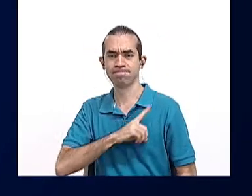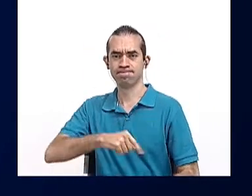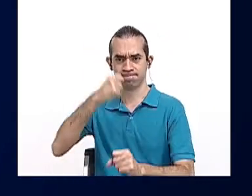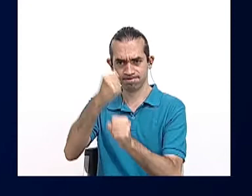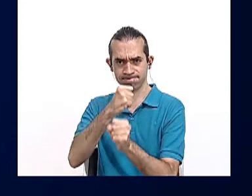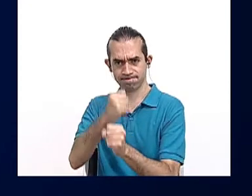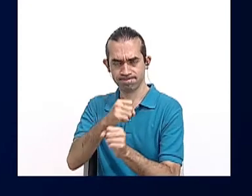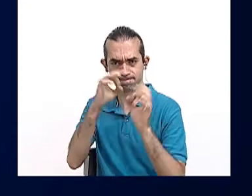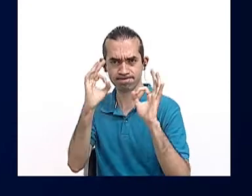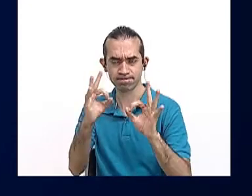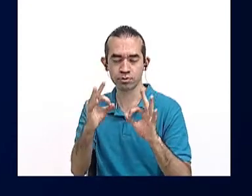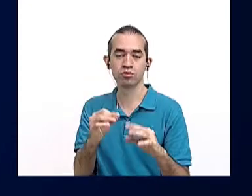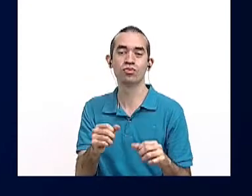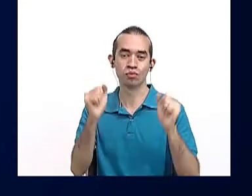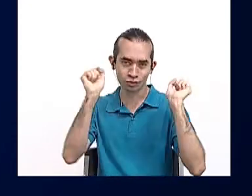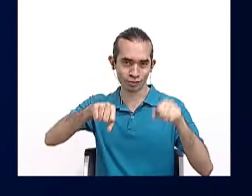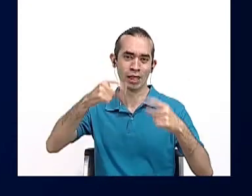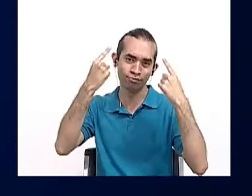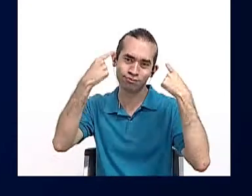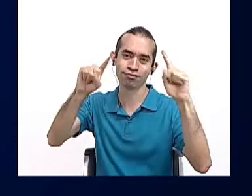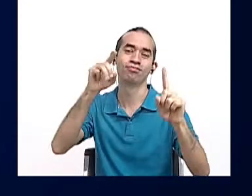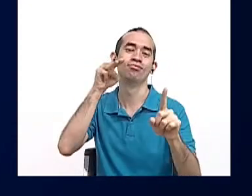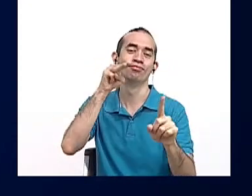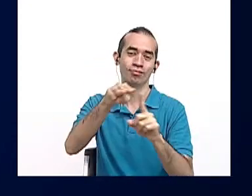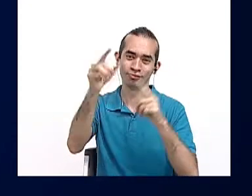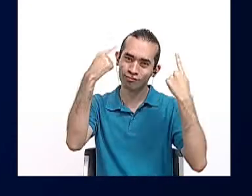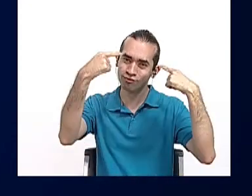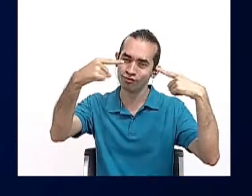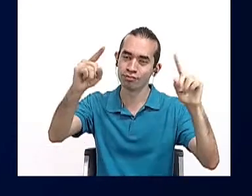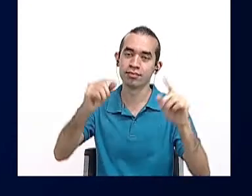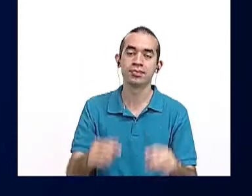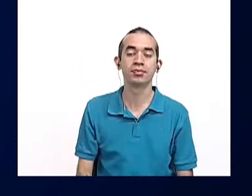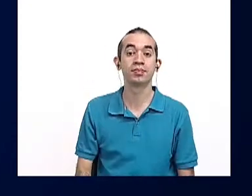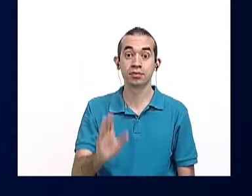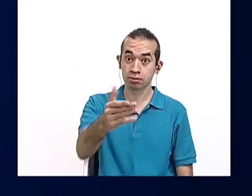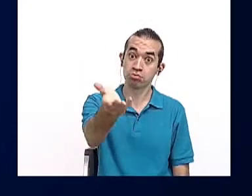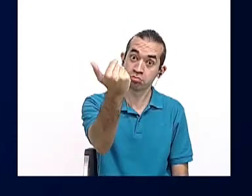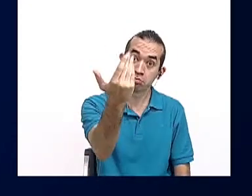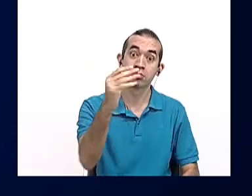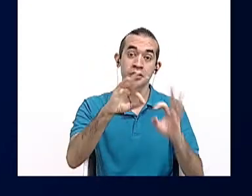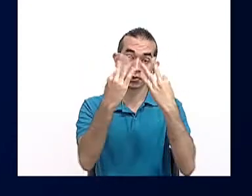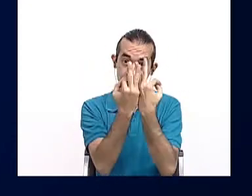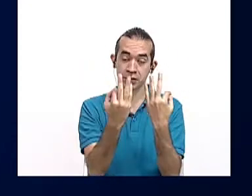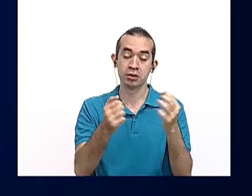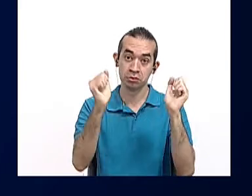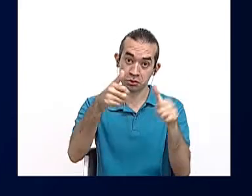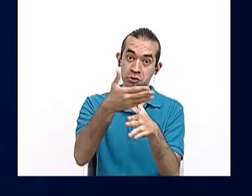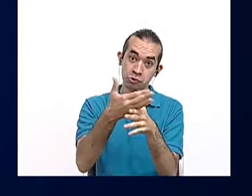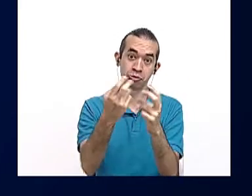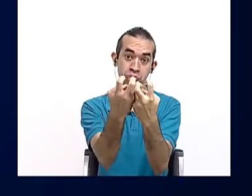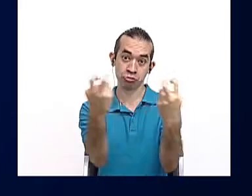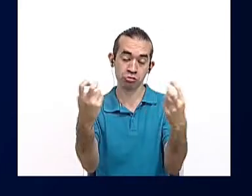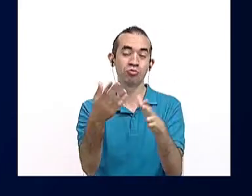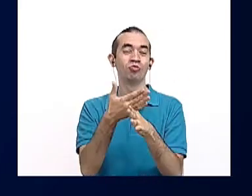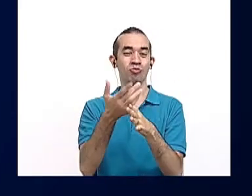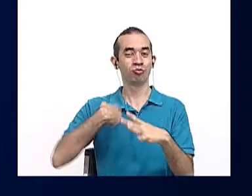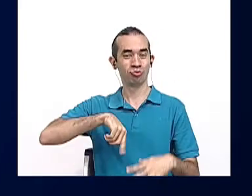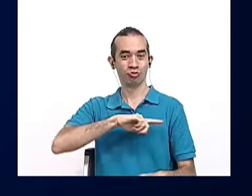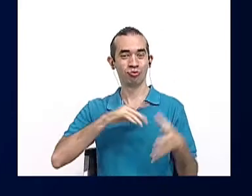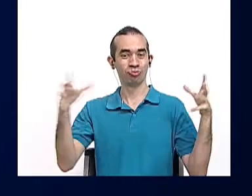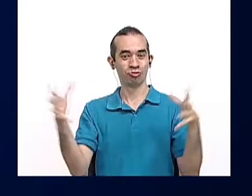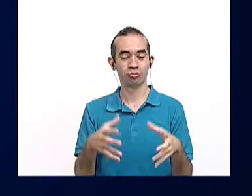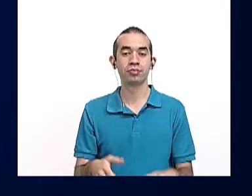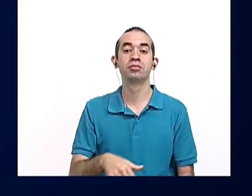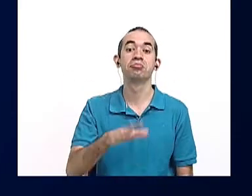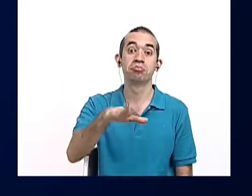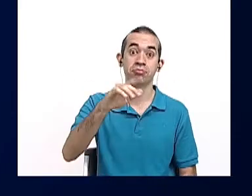a lograr todas nuestras metas. También invite a sus familiares para que compartan con nosotros. Muy bien, vamos a iniciar recordando